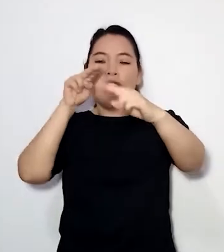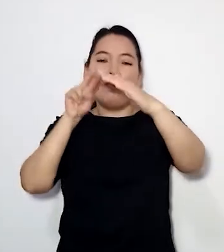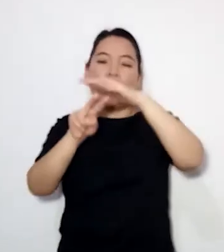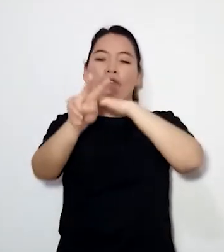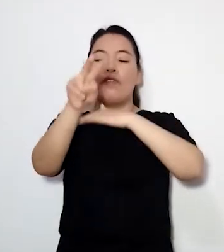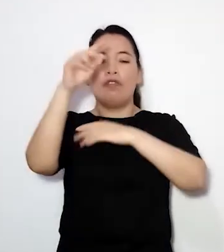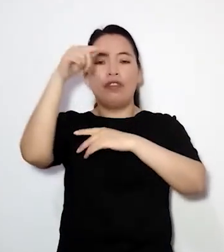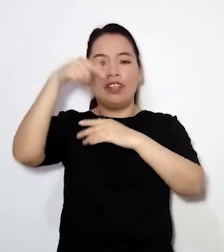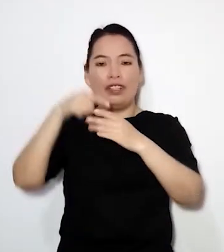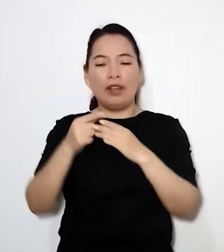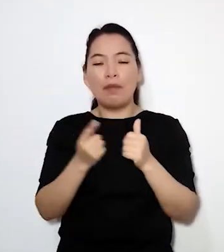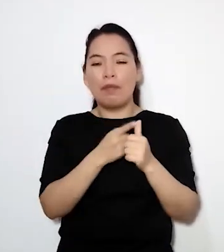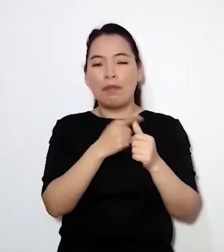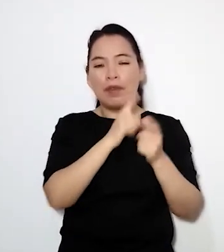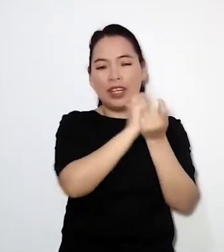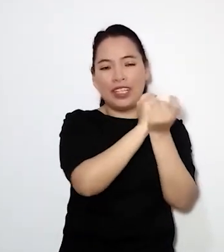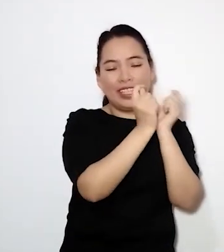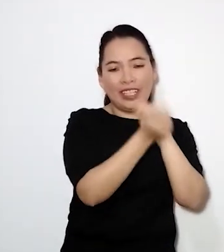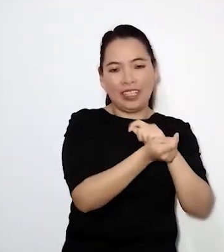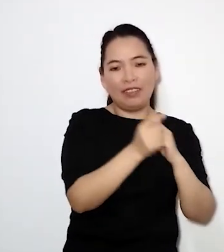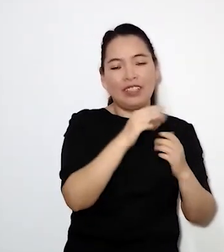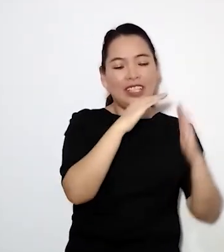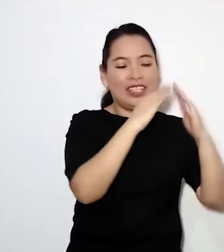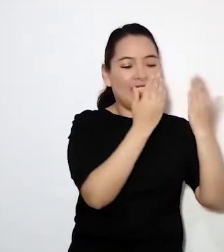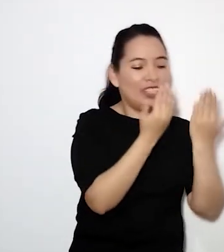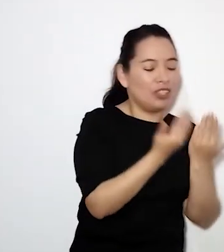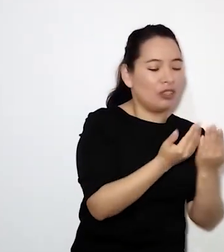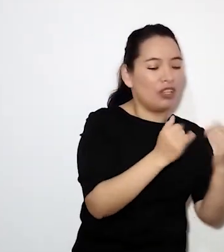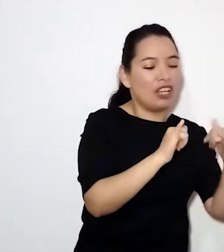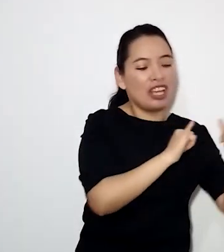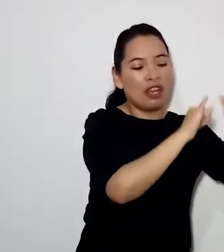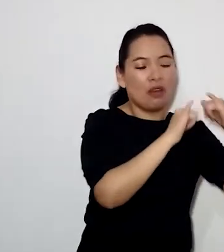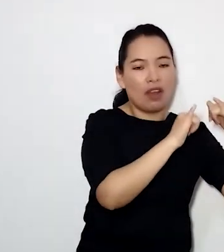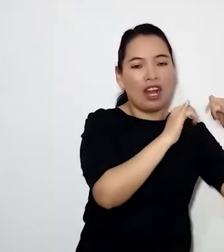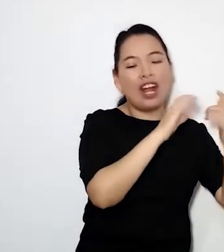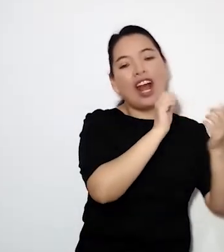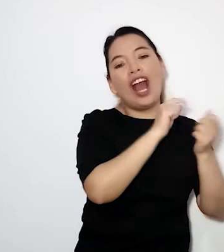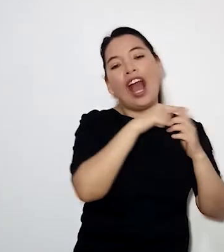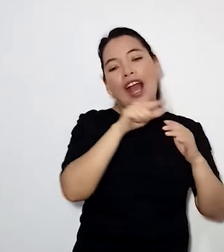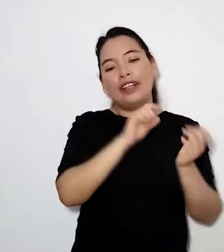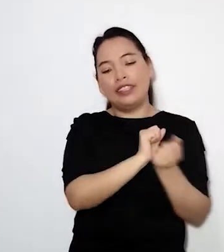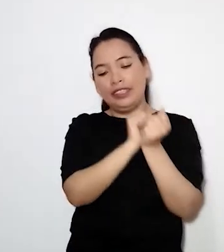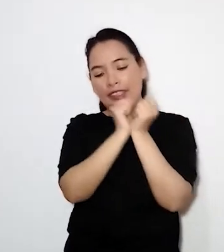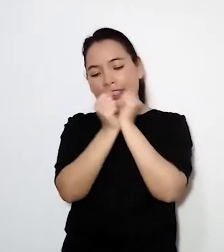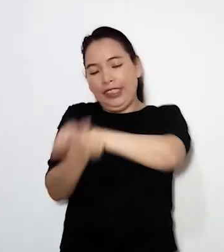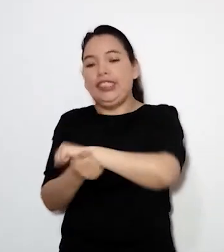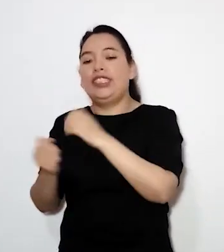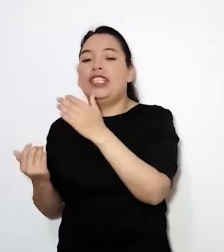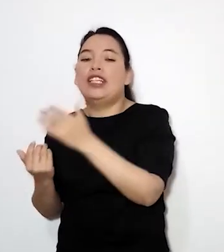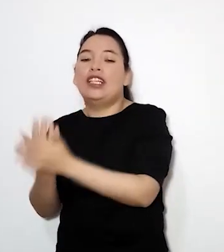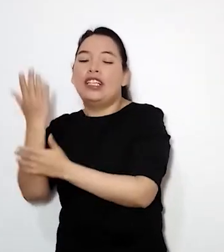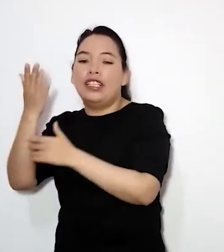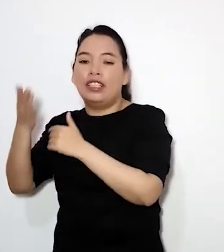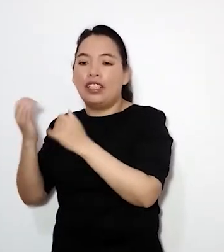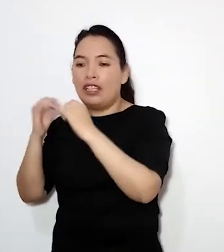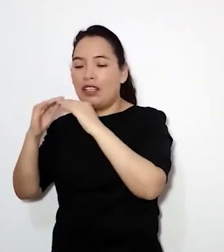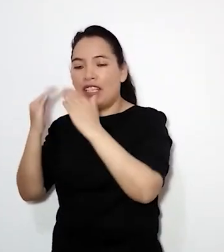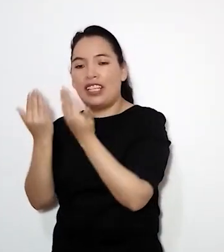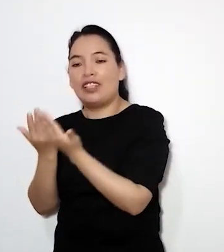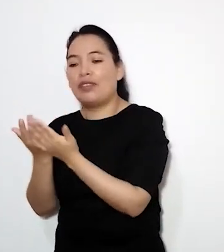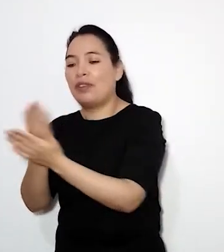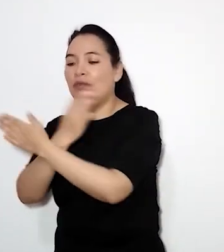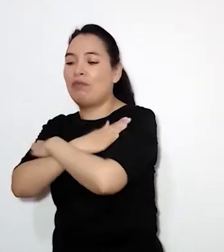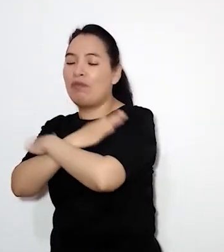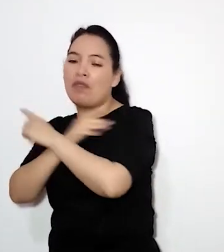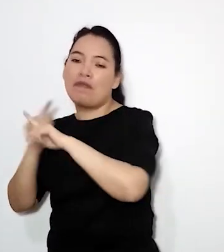una institución que homogeneiza a una que da la bienvenida y abraza la diversidad y que transforma sus prácticas para